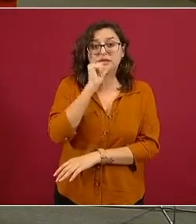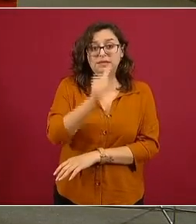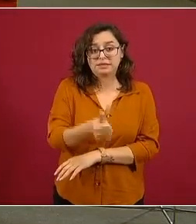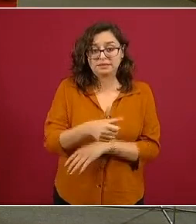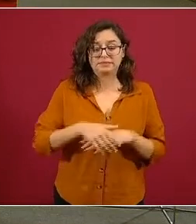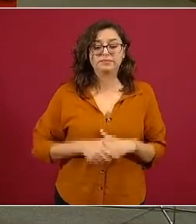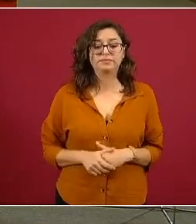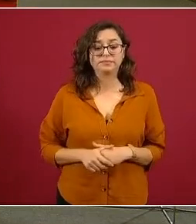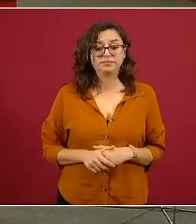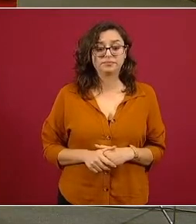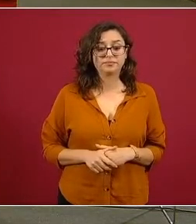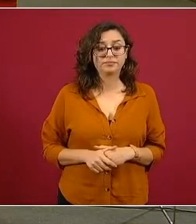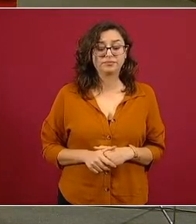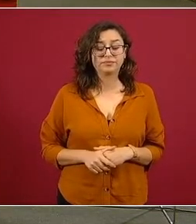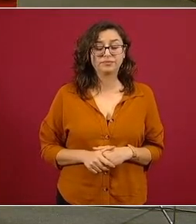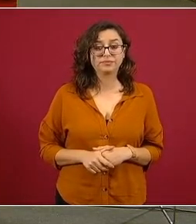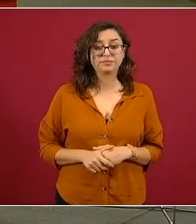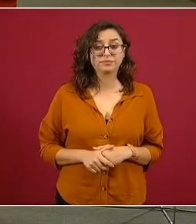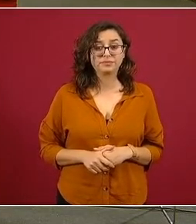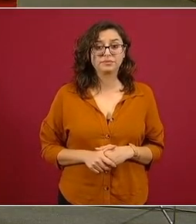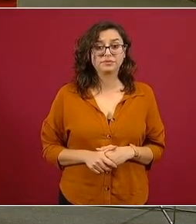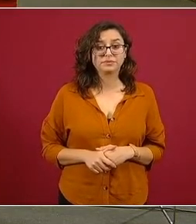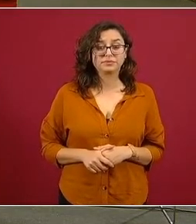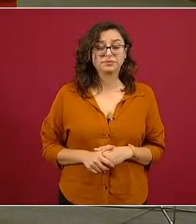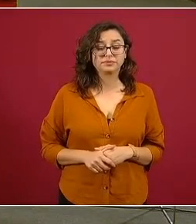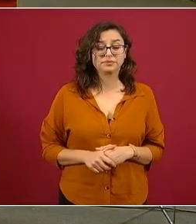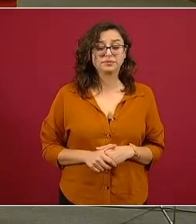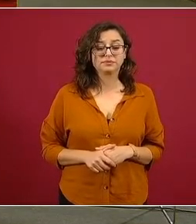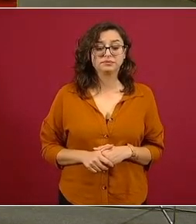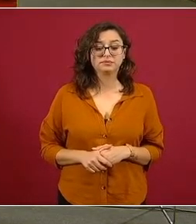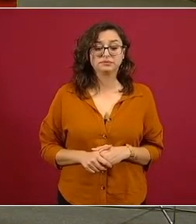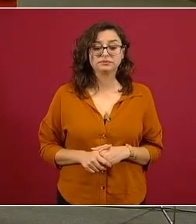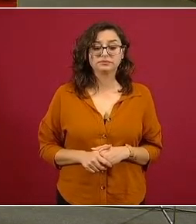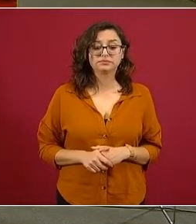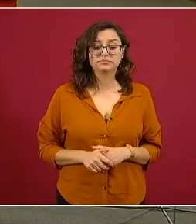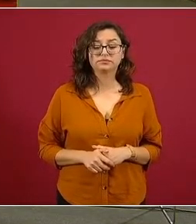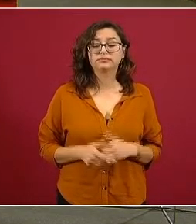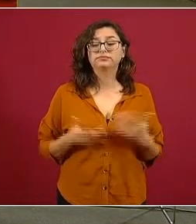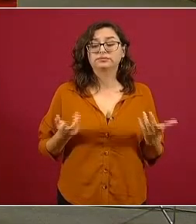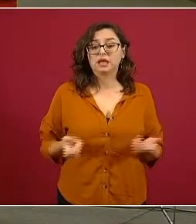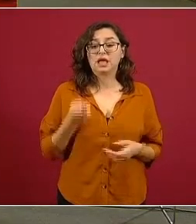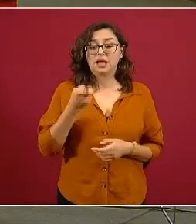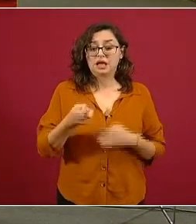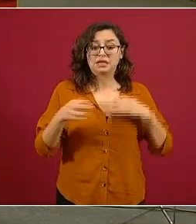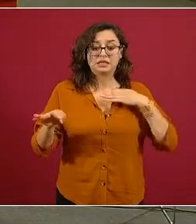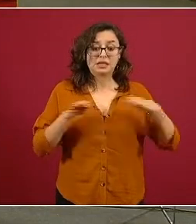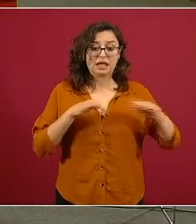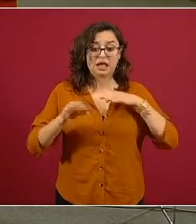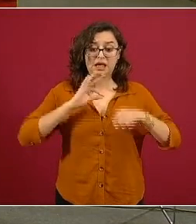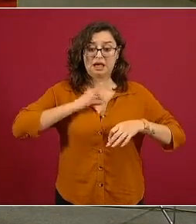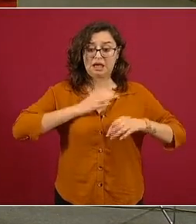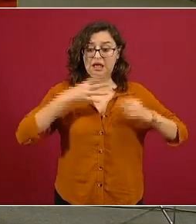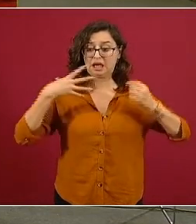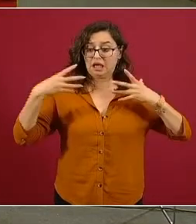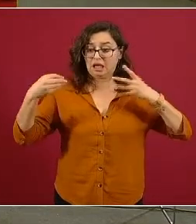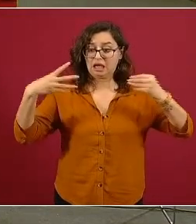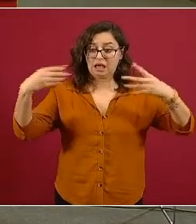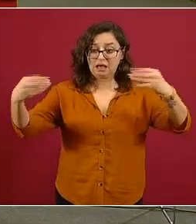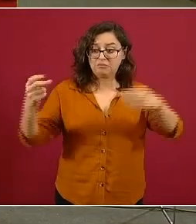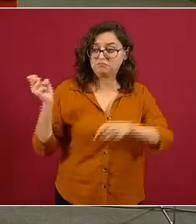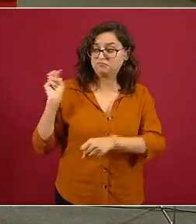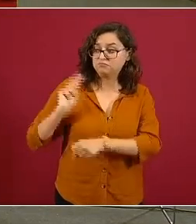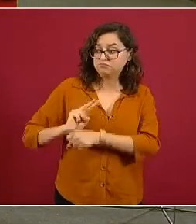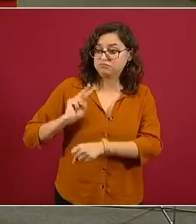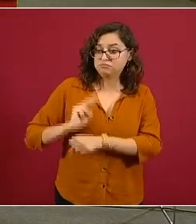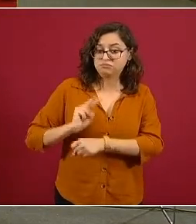Bien. Aparte de ese trabajo que hacemos dirigidos por epidemiología, que yo les digo que epidemiología es el que nos exige, yo puedo